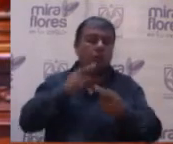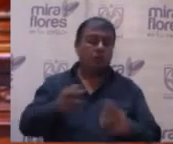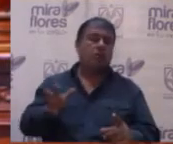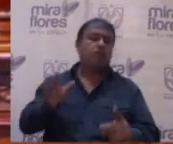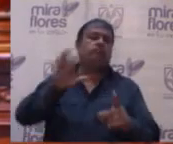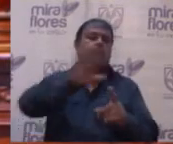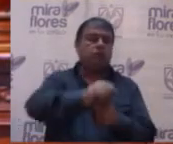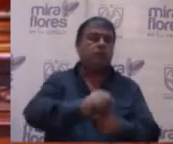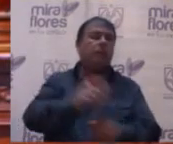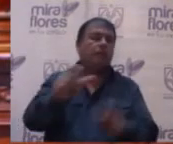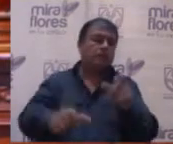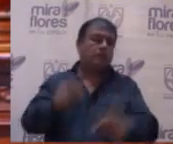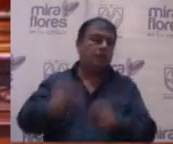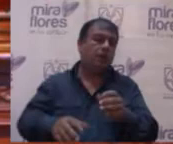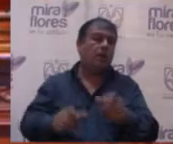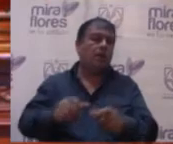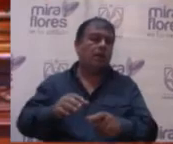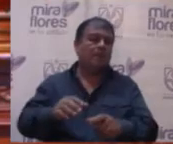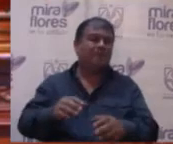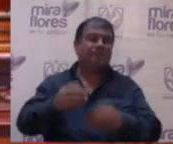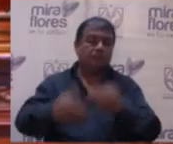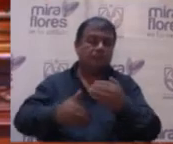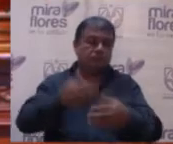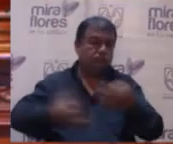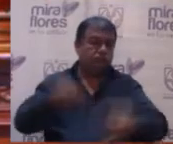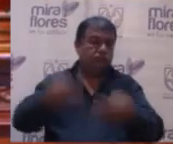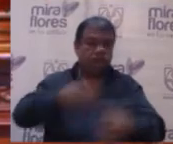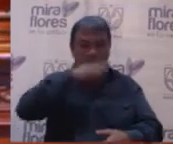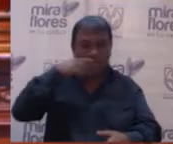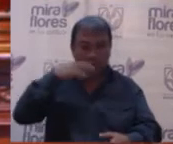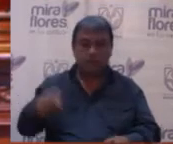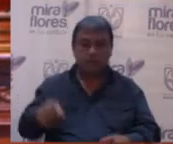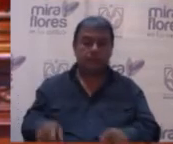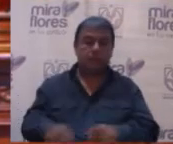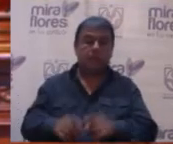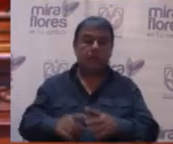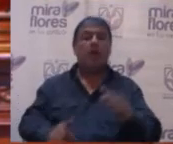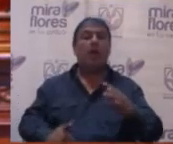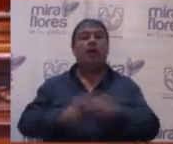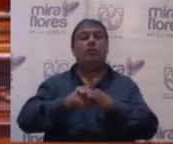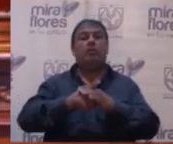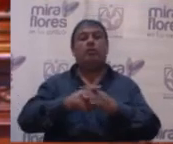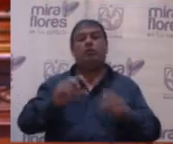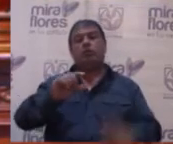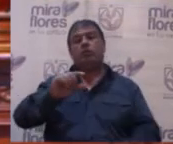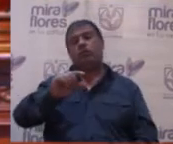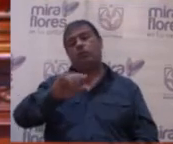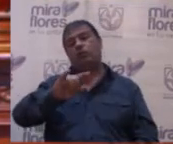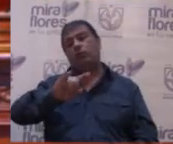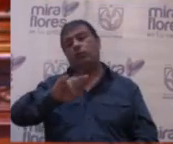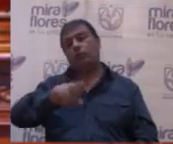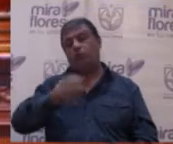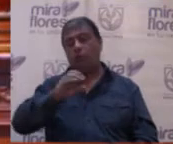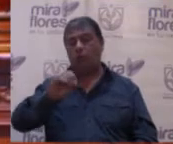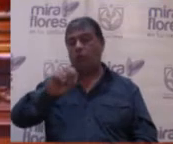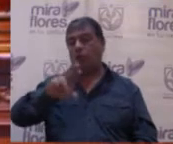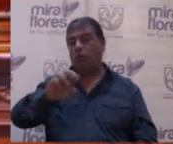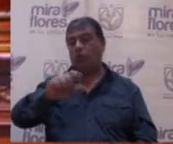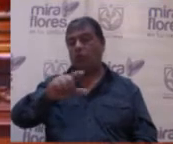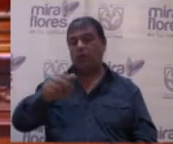que estaba en un proceso de narcotráfico y que de pronto apareció el grupo Orellana como supuesto